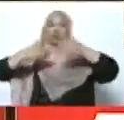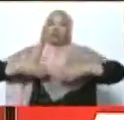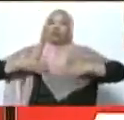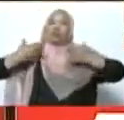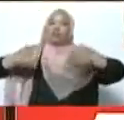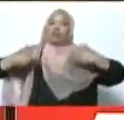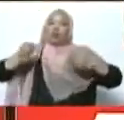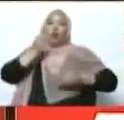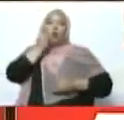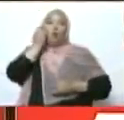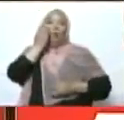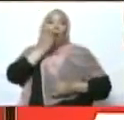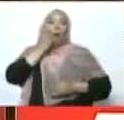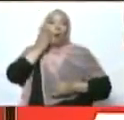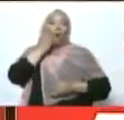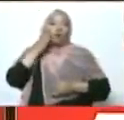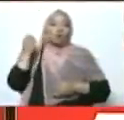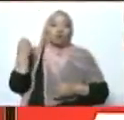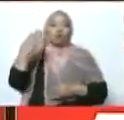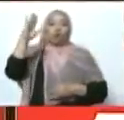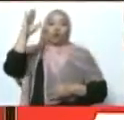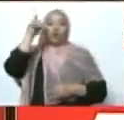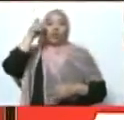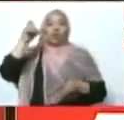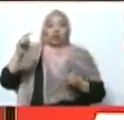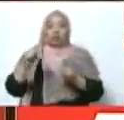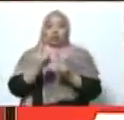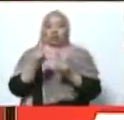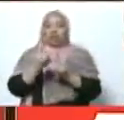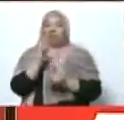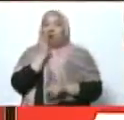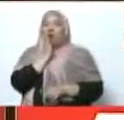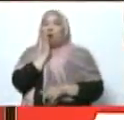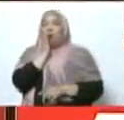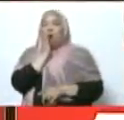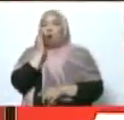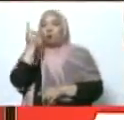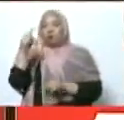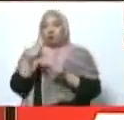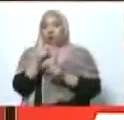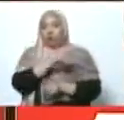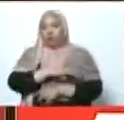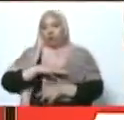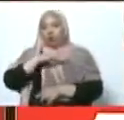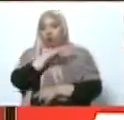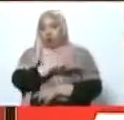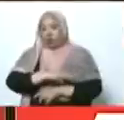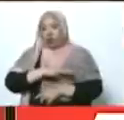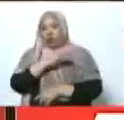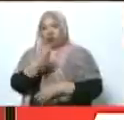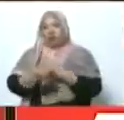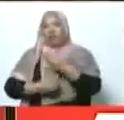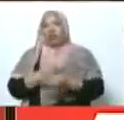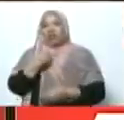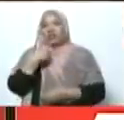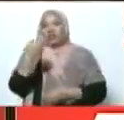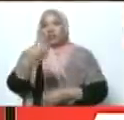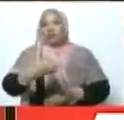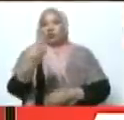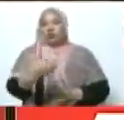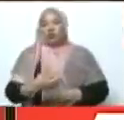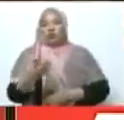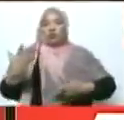orgullosos, dentro de lo que cabe esa palabra, orgullosos por la misión que nos están encomendando, y seguro estoy que